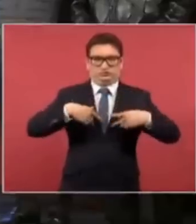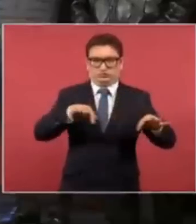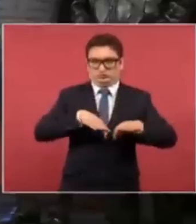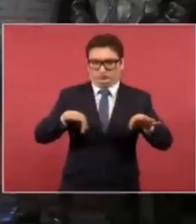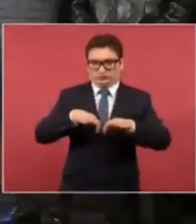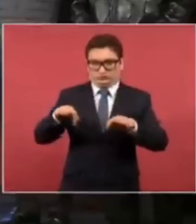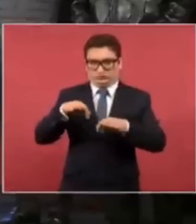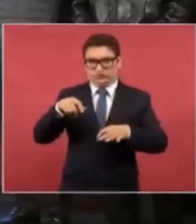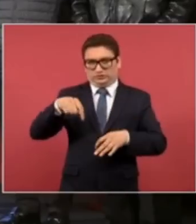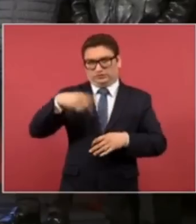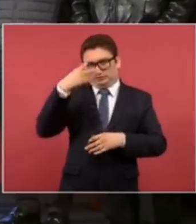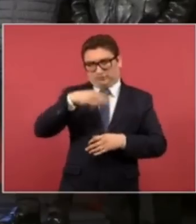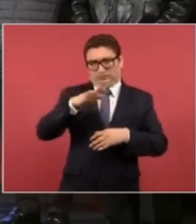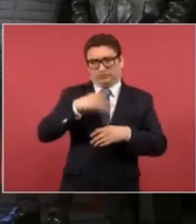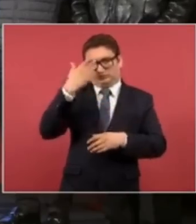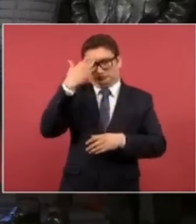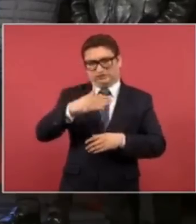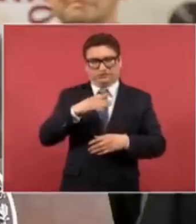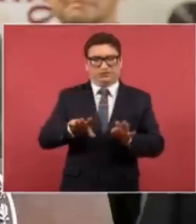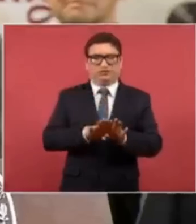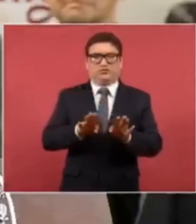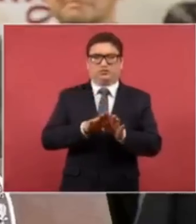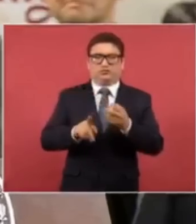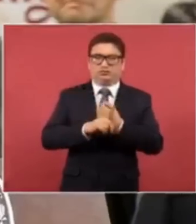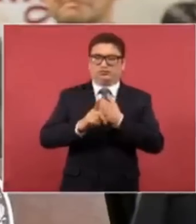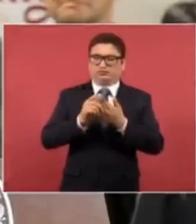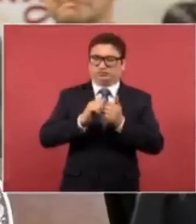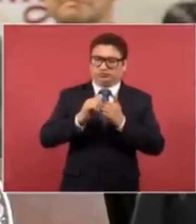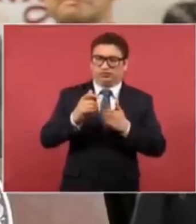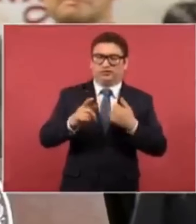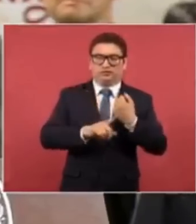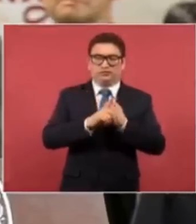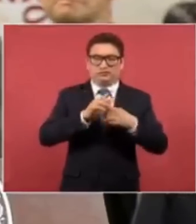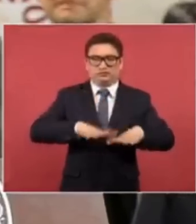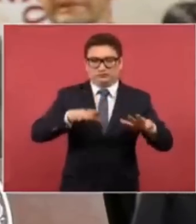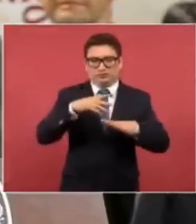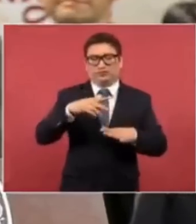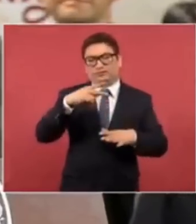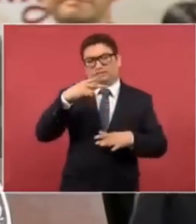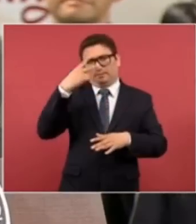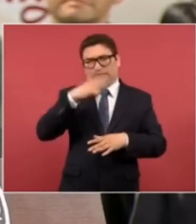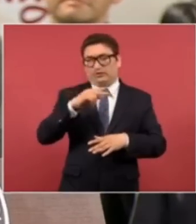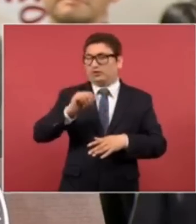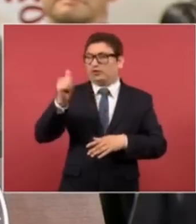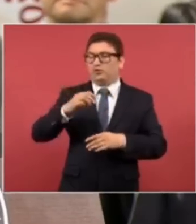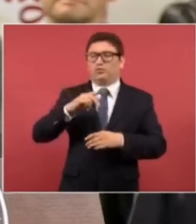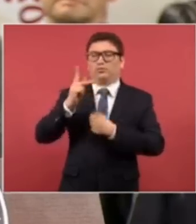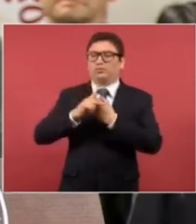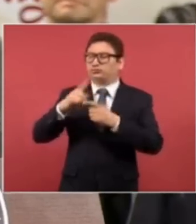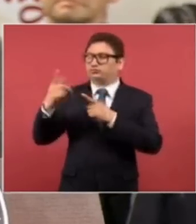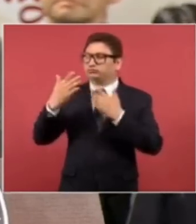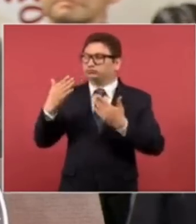el gobierno federal. Además, también anuncia que en la zona fronteriza también habrá un aumento